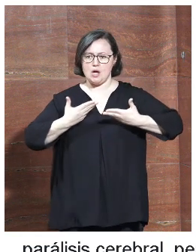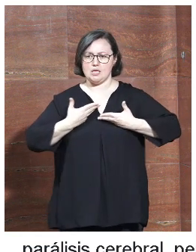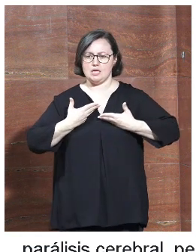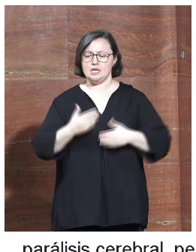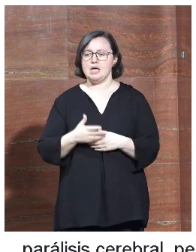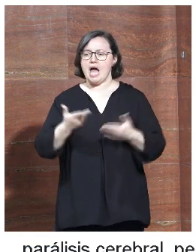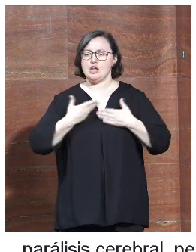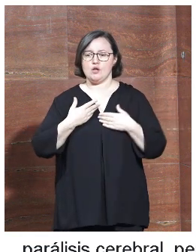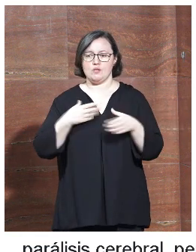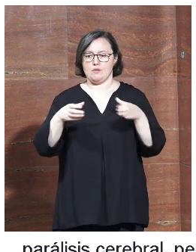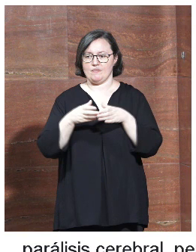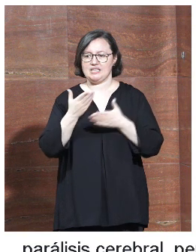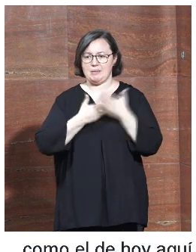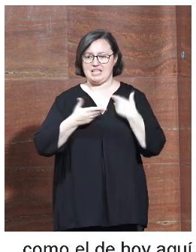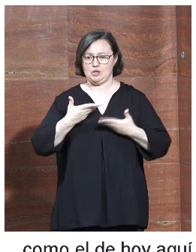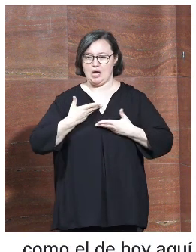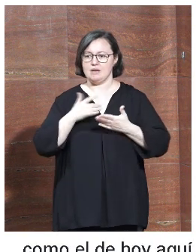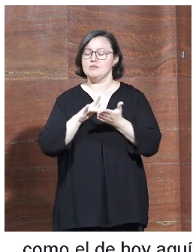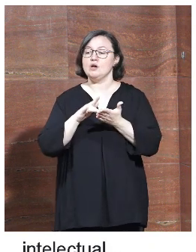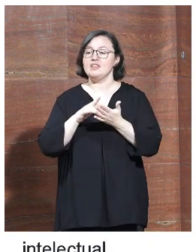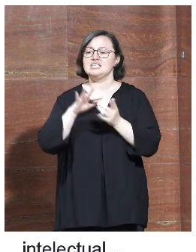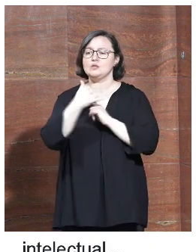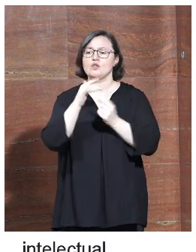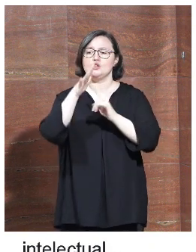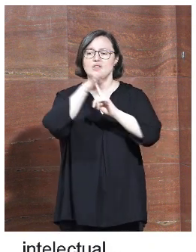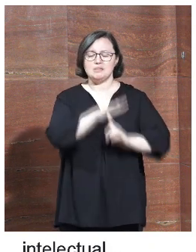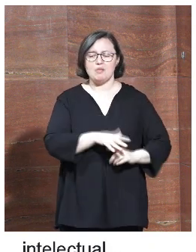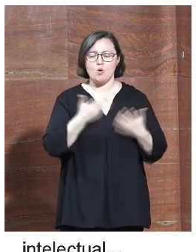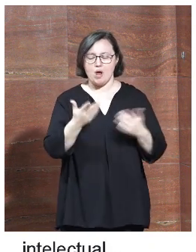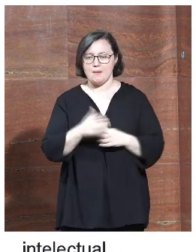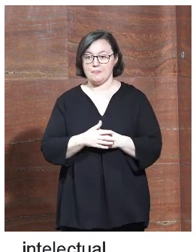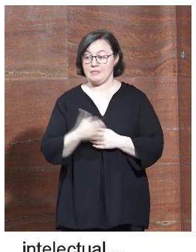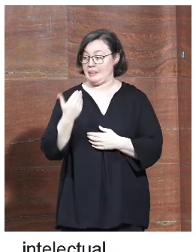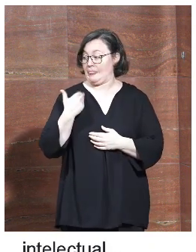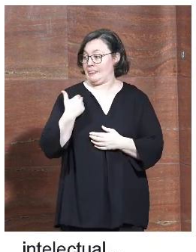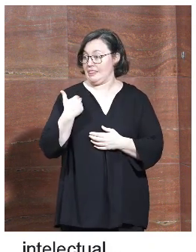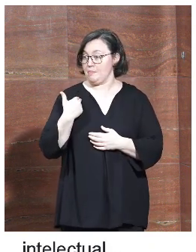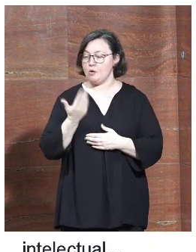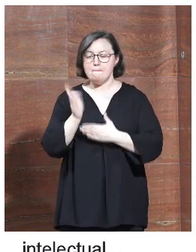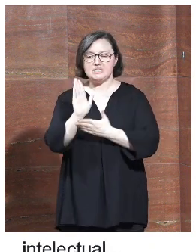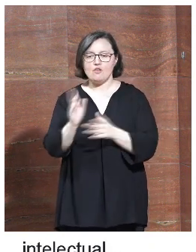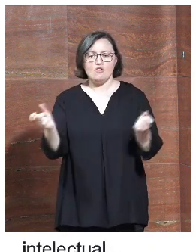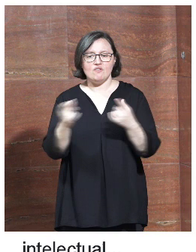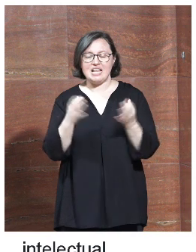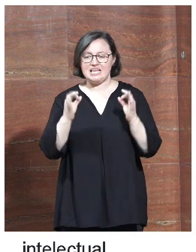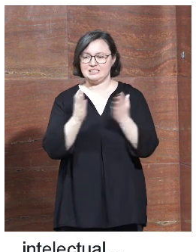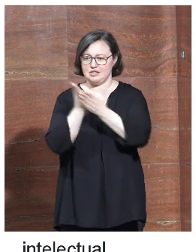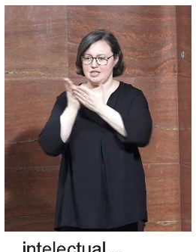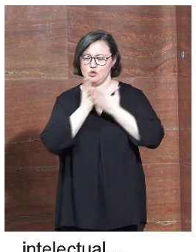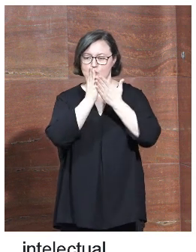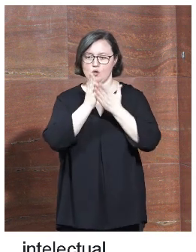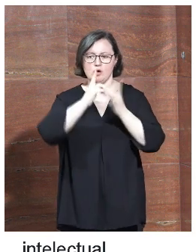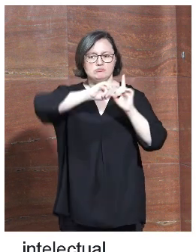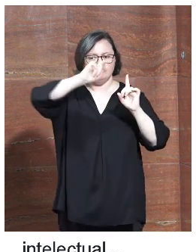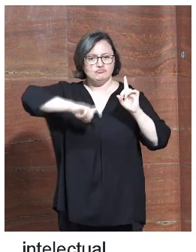Dicho esto, me voy a centrar en las situaciones de discriminación. Hace poco presentábamos un estudio